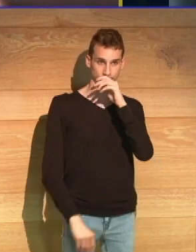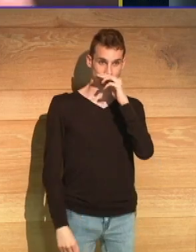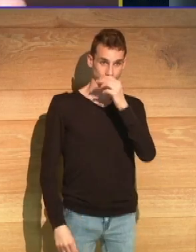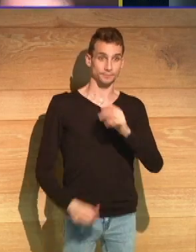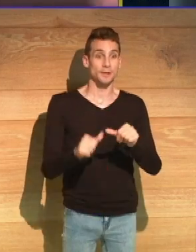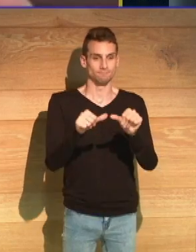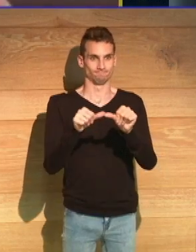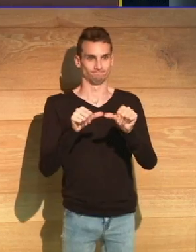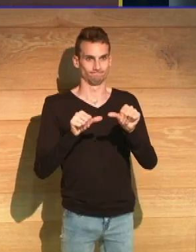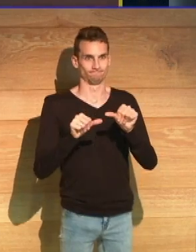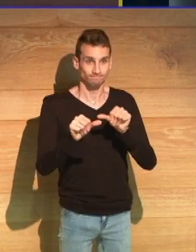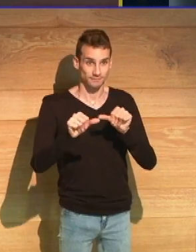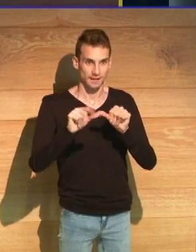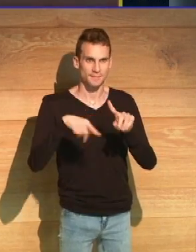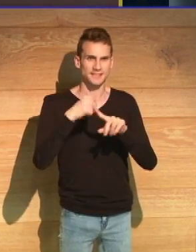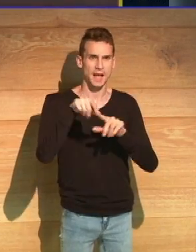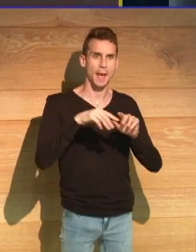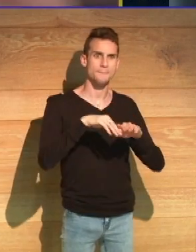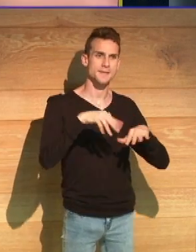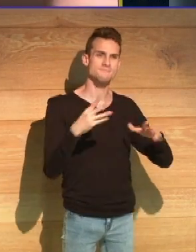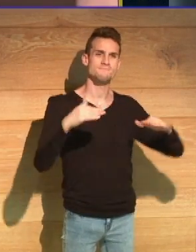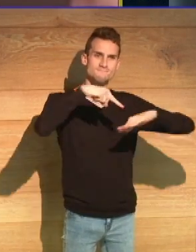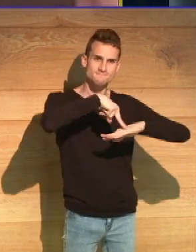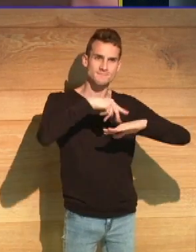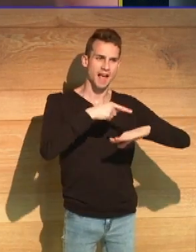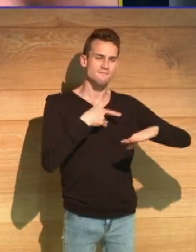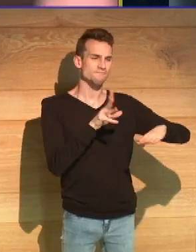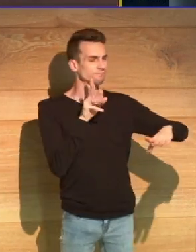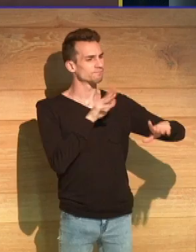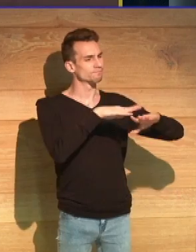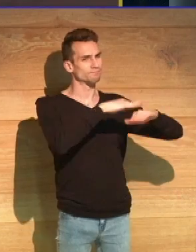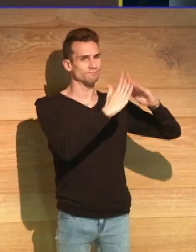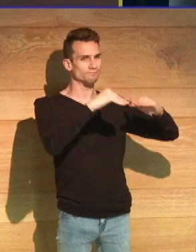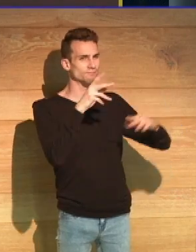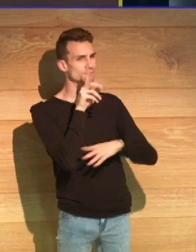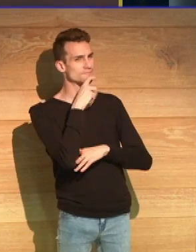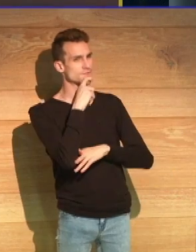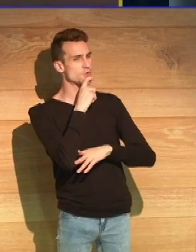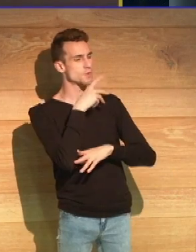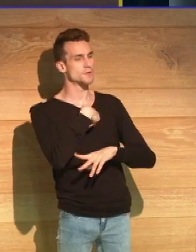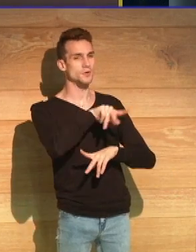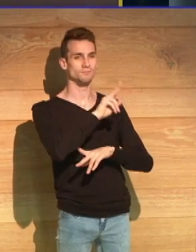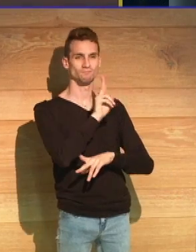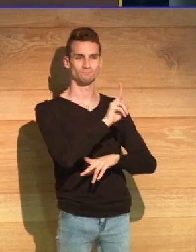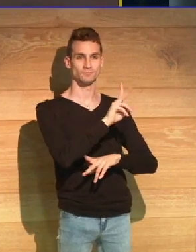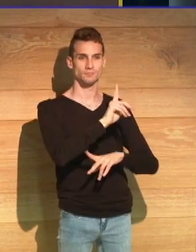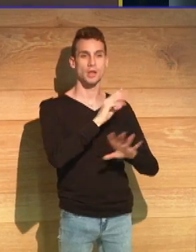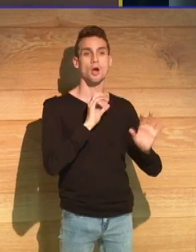entonces desde ahí, desde la escenografía, pusimos un domo geodésico para crear la